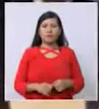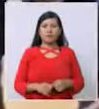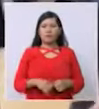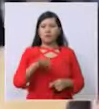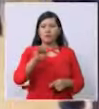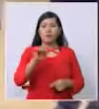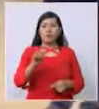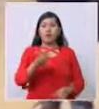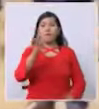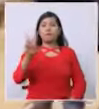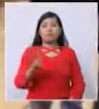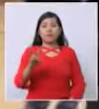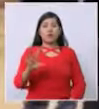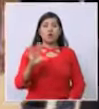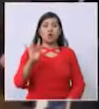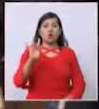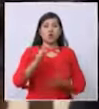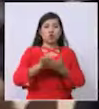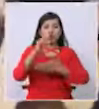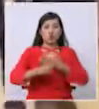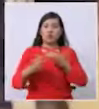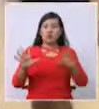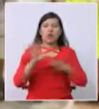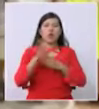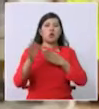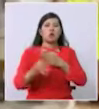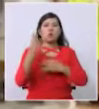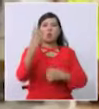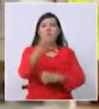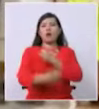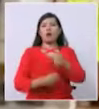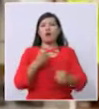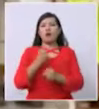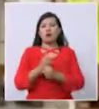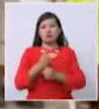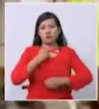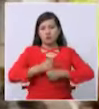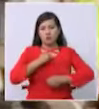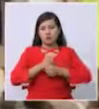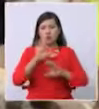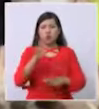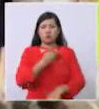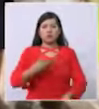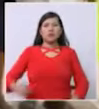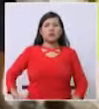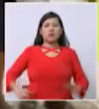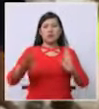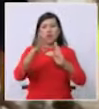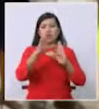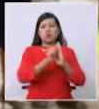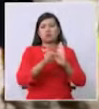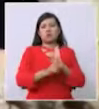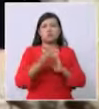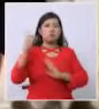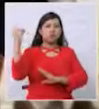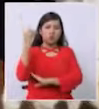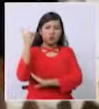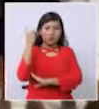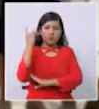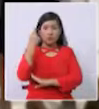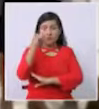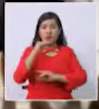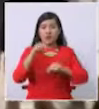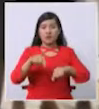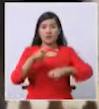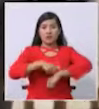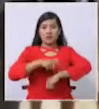Este viernes, 8 de noviembre, se cumple 4 años de gestión de Luis Arce Catacora como presidente constitucional de Bolivia. Para esta ocasión se